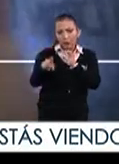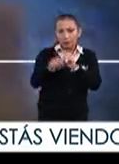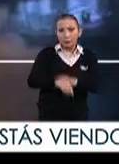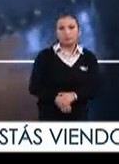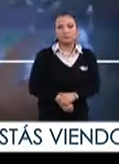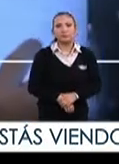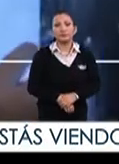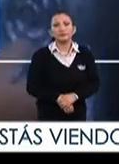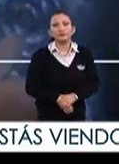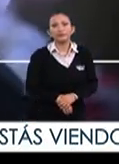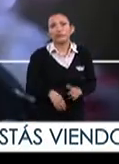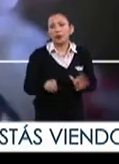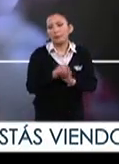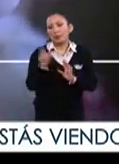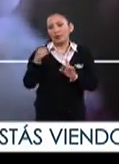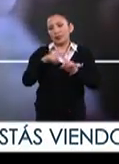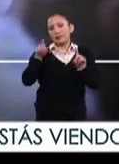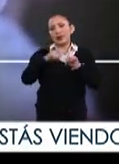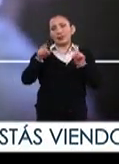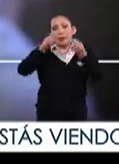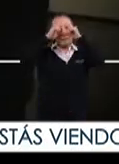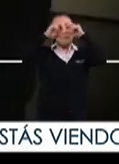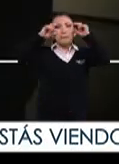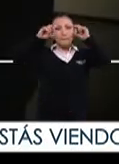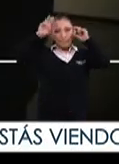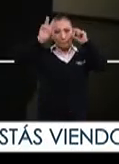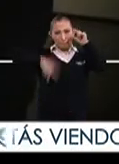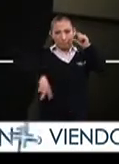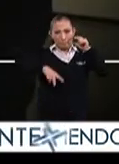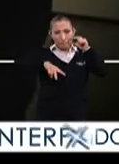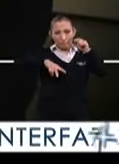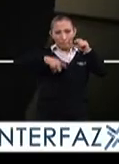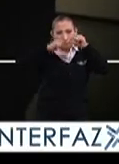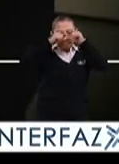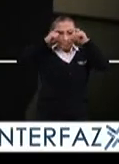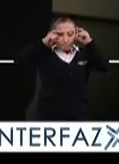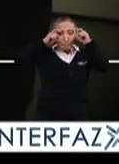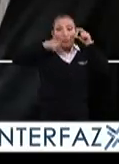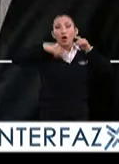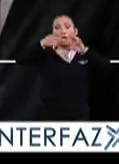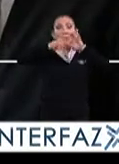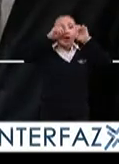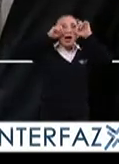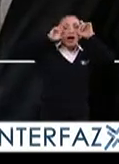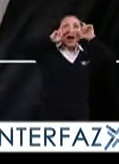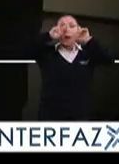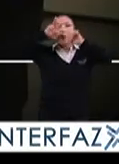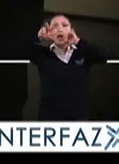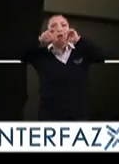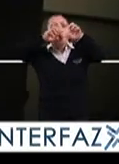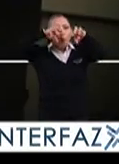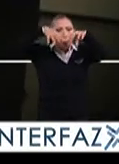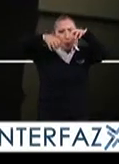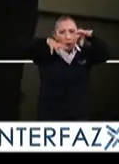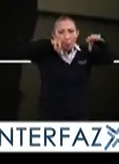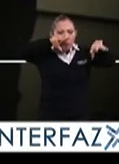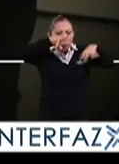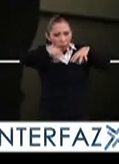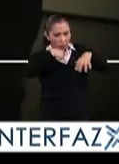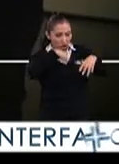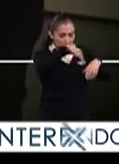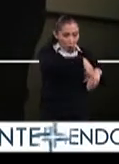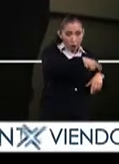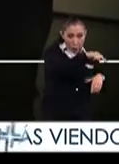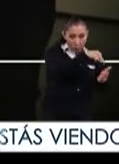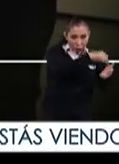pasando, que son varios dispositivos de realidad virtual. Con esto, una vez más, podemos trasladarnos nuevamente a nuestro espacio